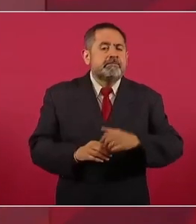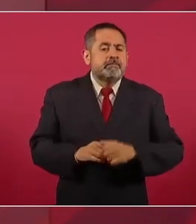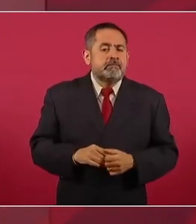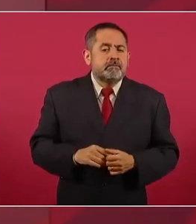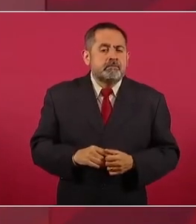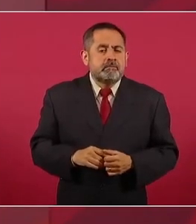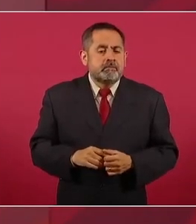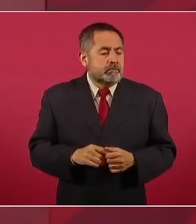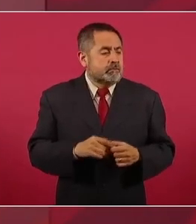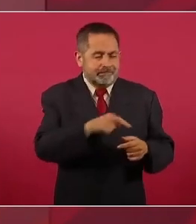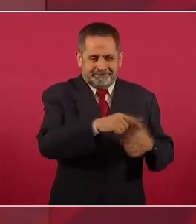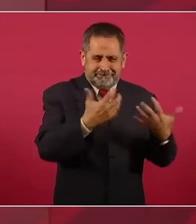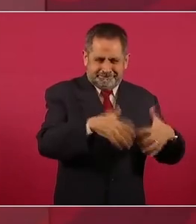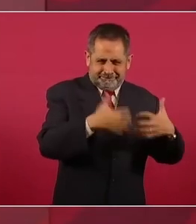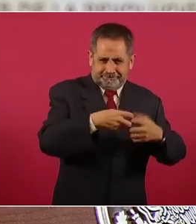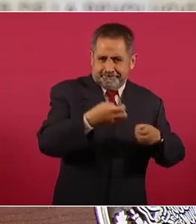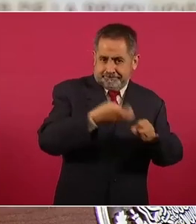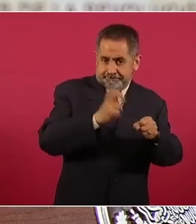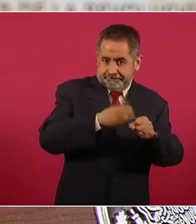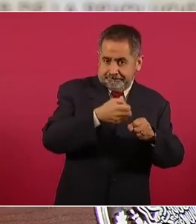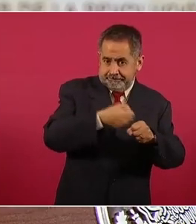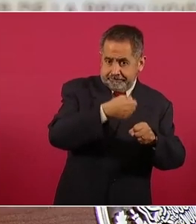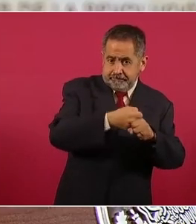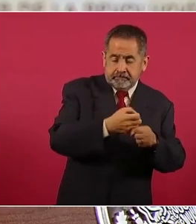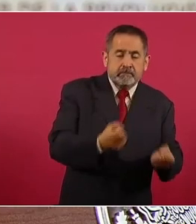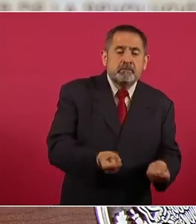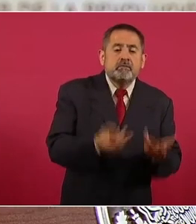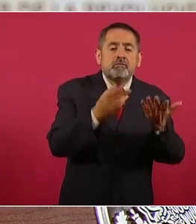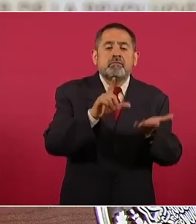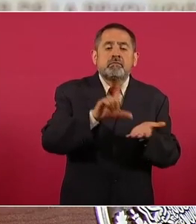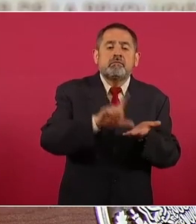¿Cuántos litros de agua